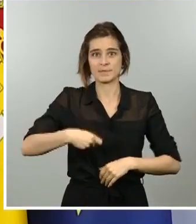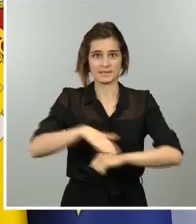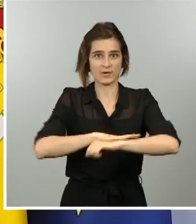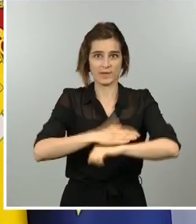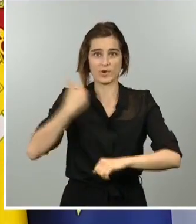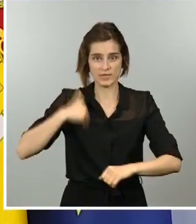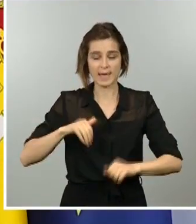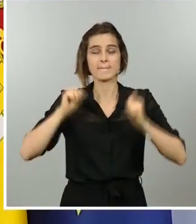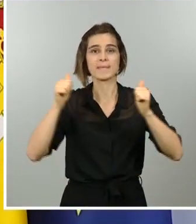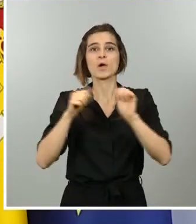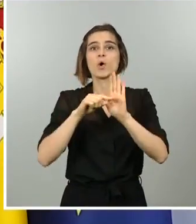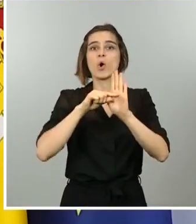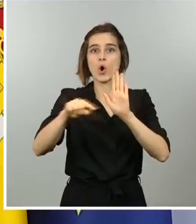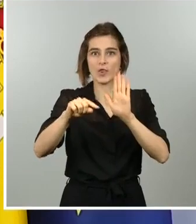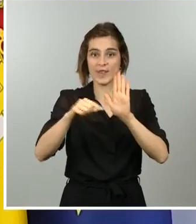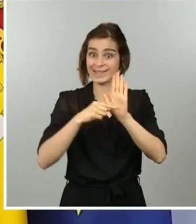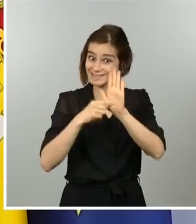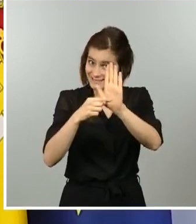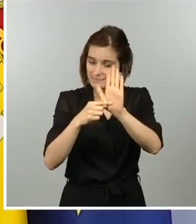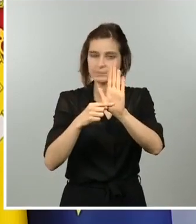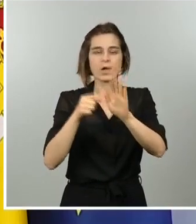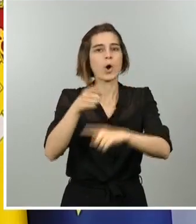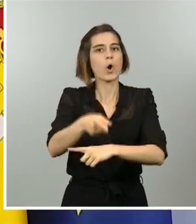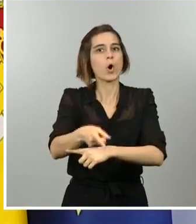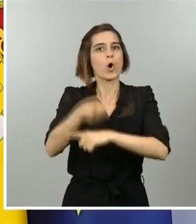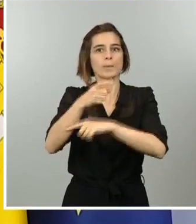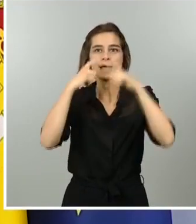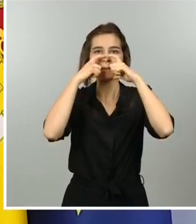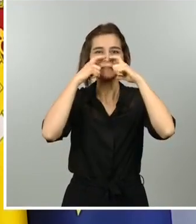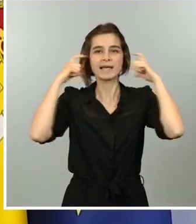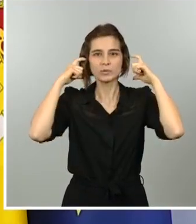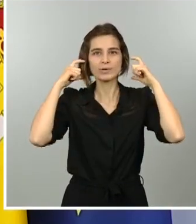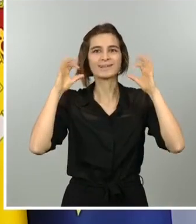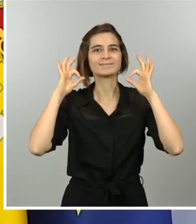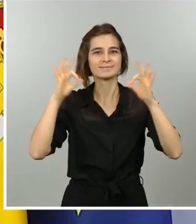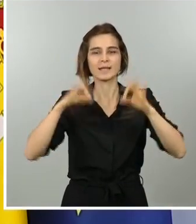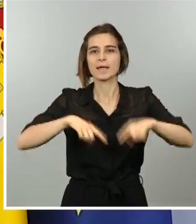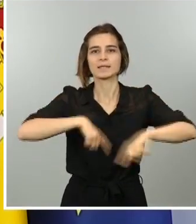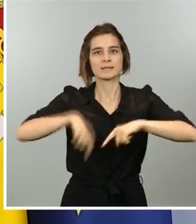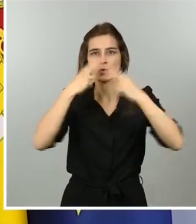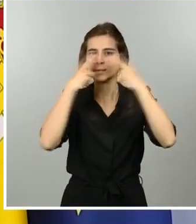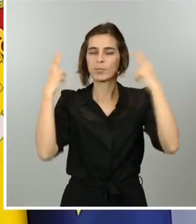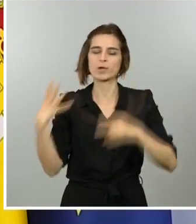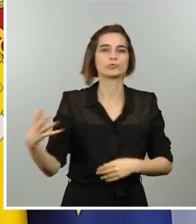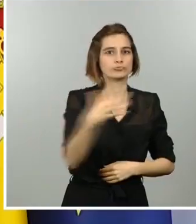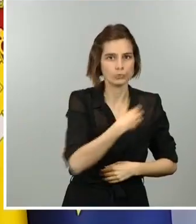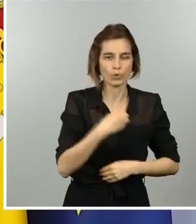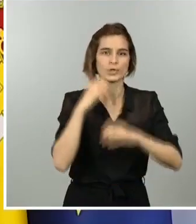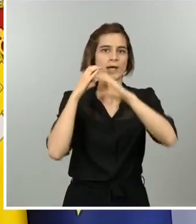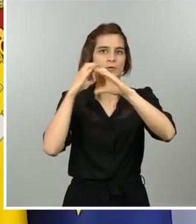por la cual se establece el uso obligatorio de mascarilla en todos los medios de transporte públicos, autobús,